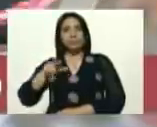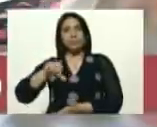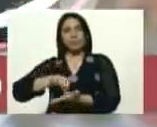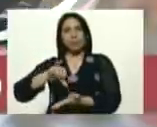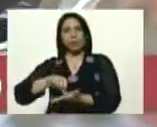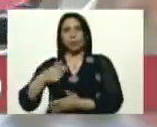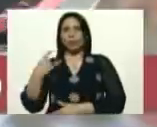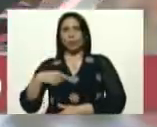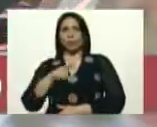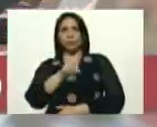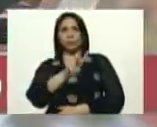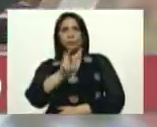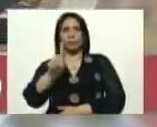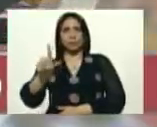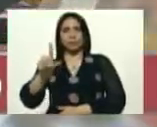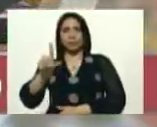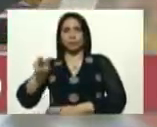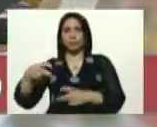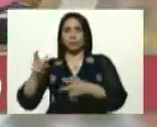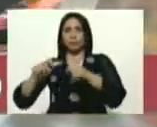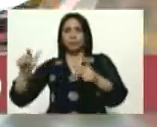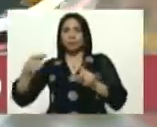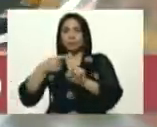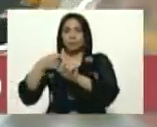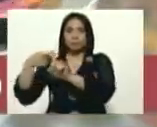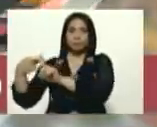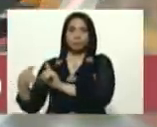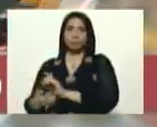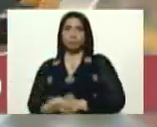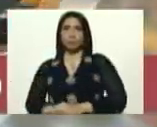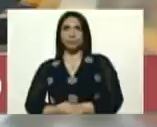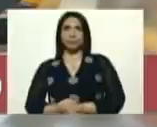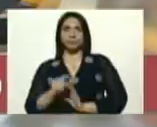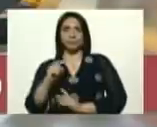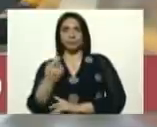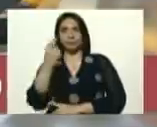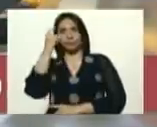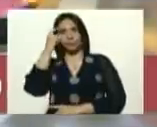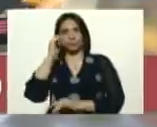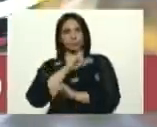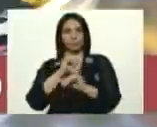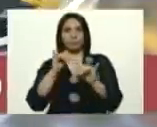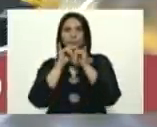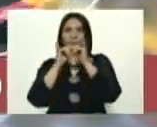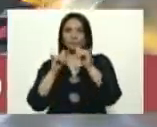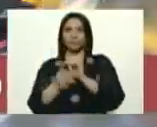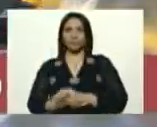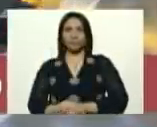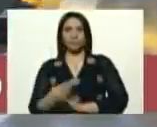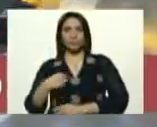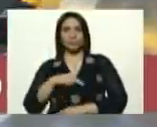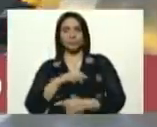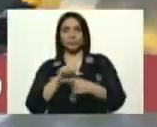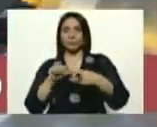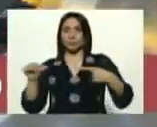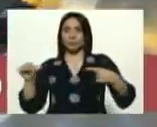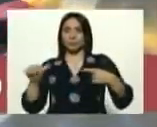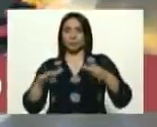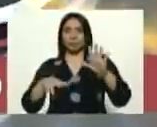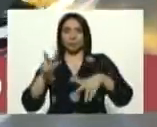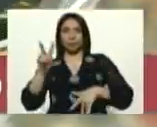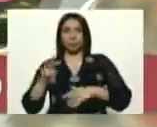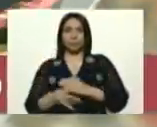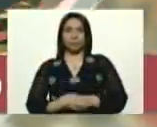tiene 121 casos positivos desde el primer día que se anunció. Estamos en la semana número